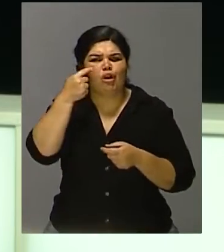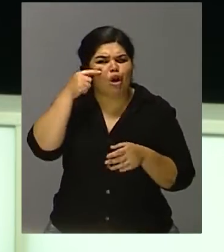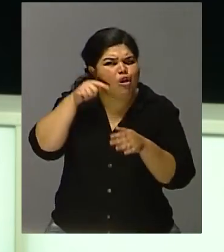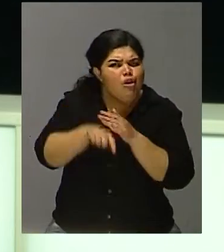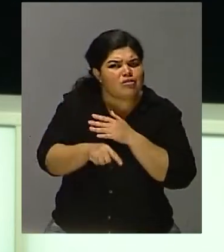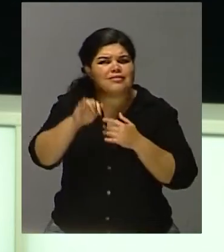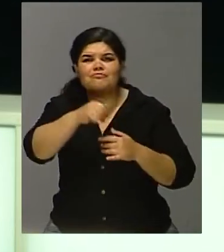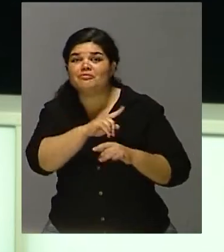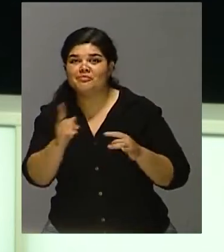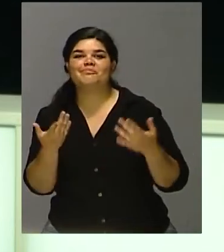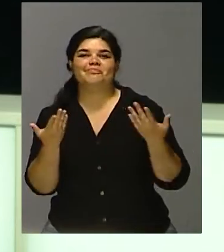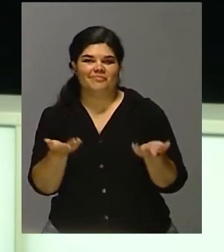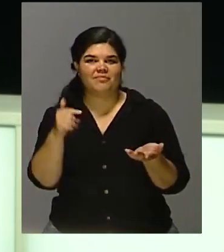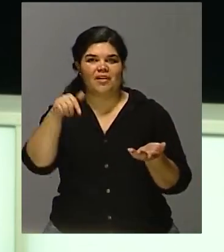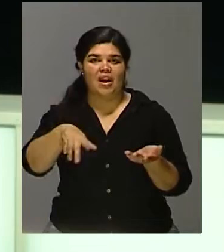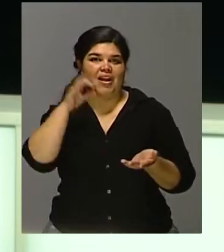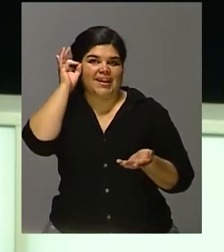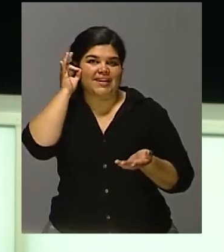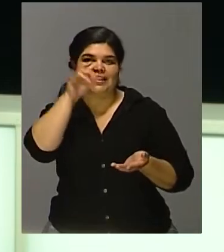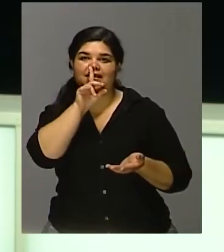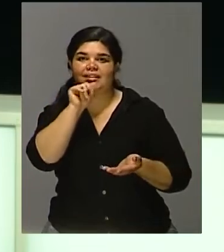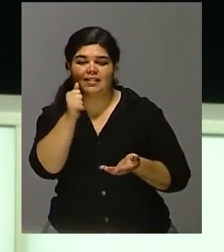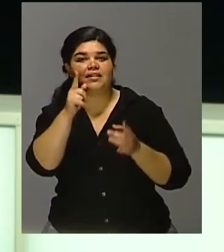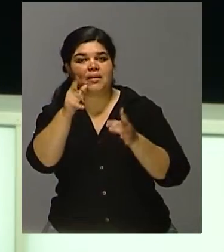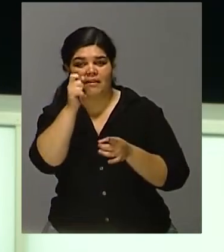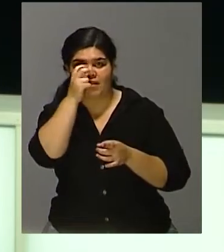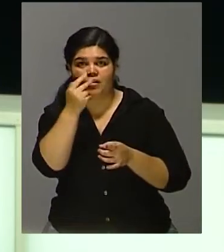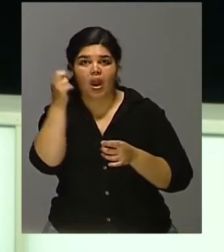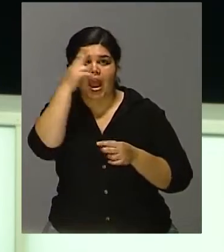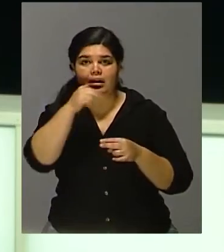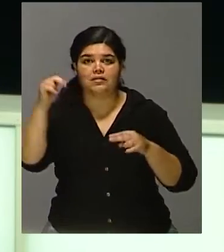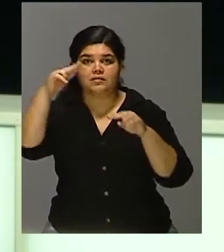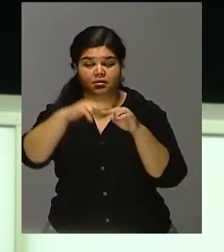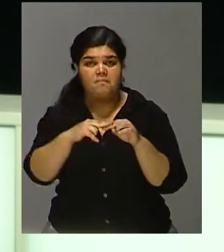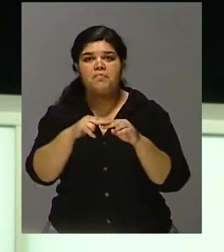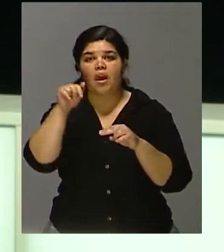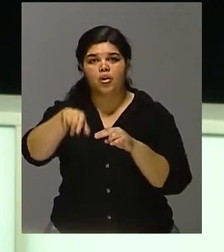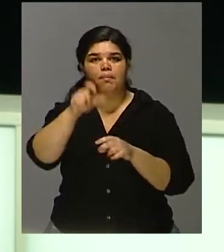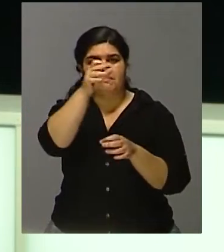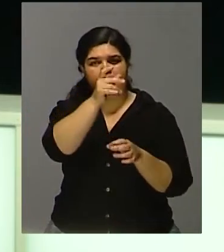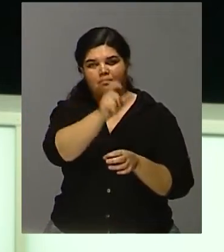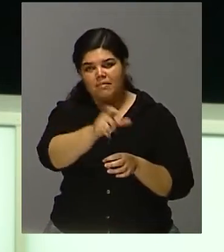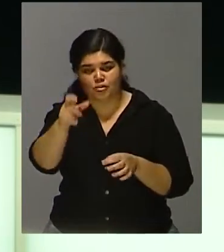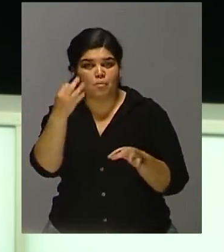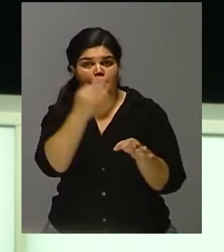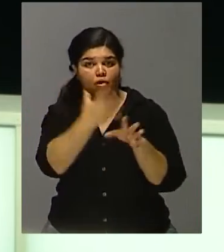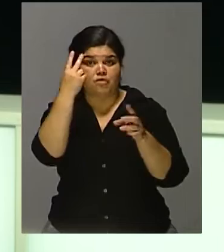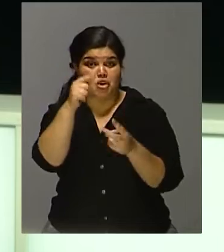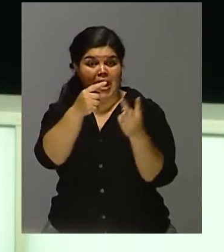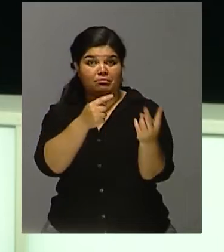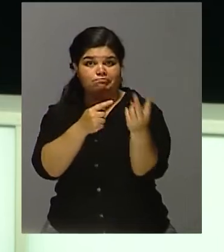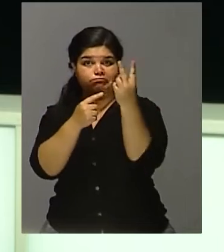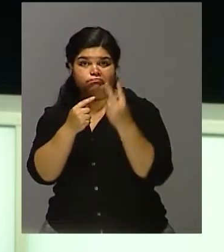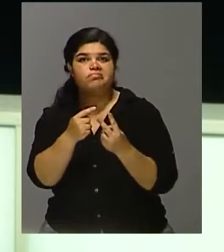de la TDA 22 de Supercanal HD y hoy hemos convocado a dos profesionales para que nos hablen de qué podemos hacer